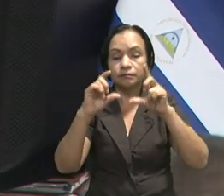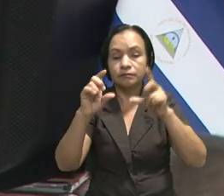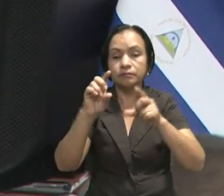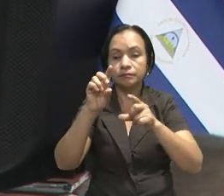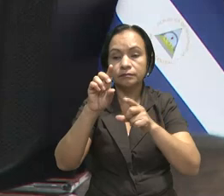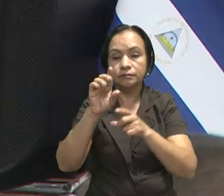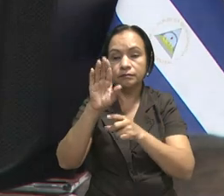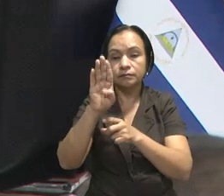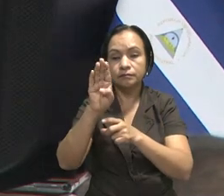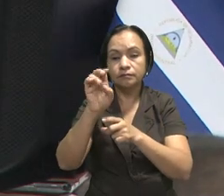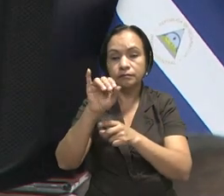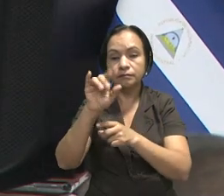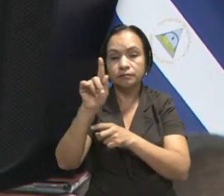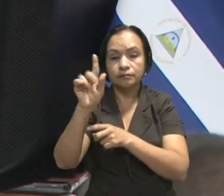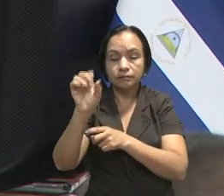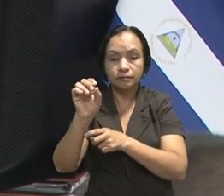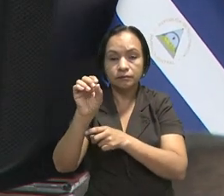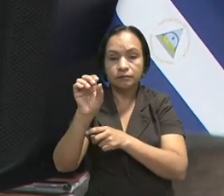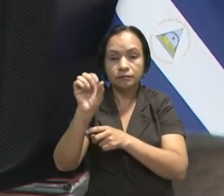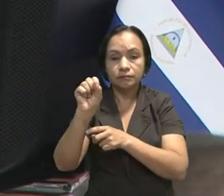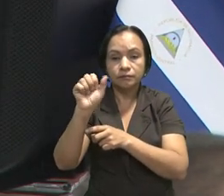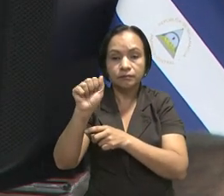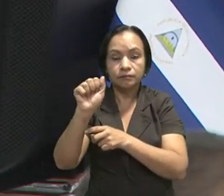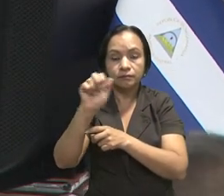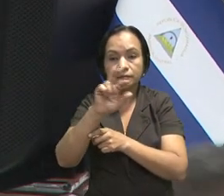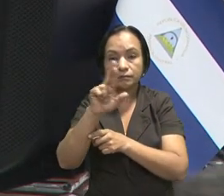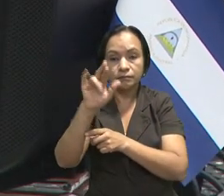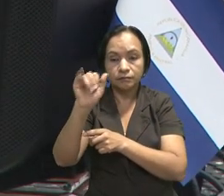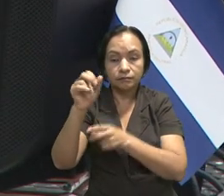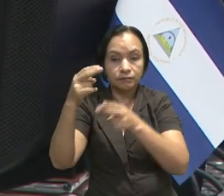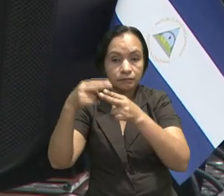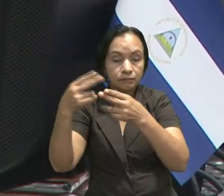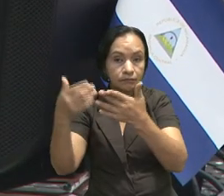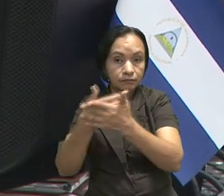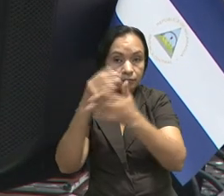Miguel Benito Buitrago Sarria.